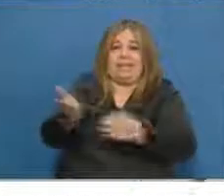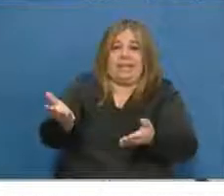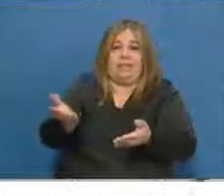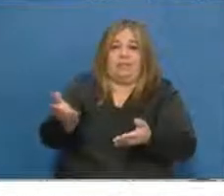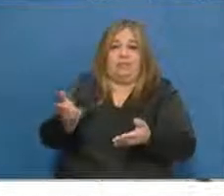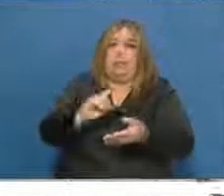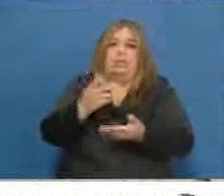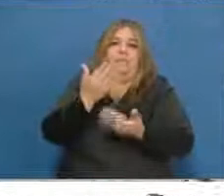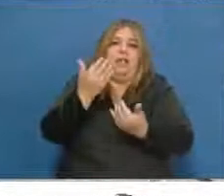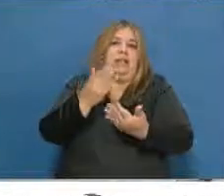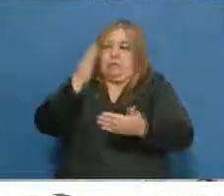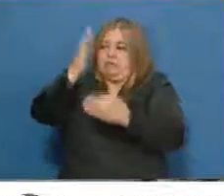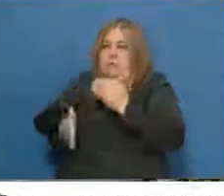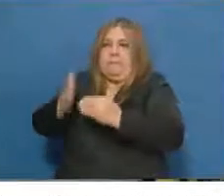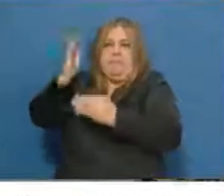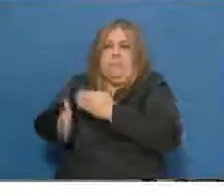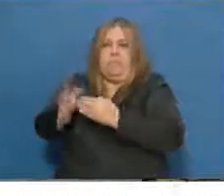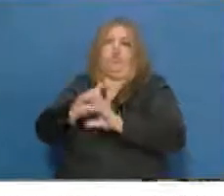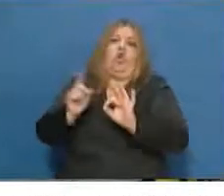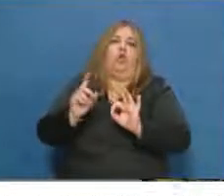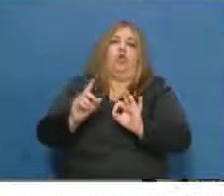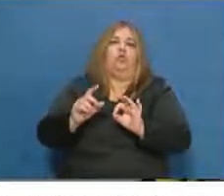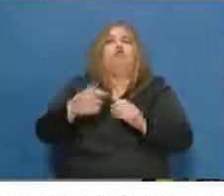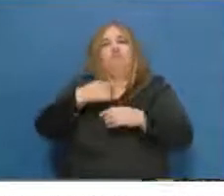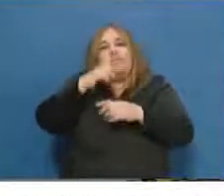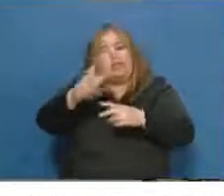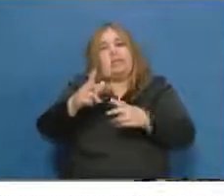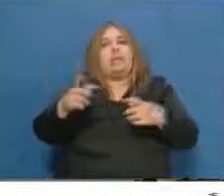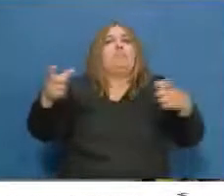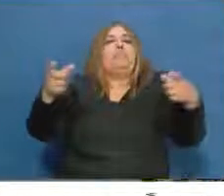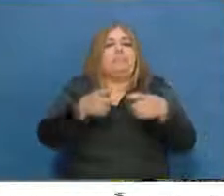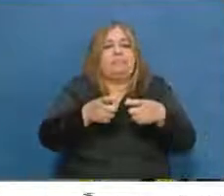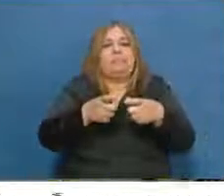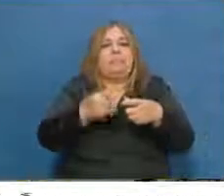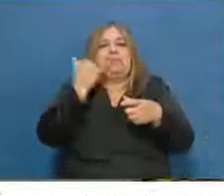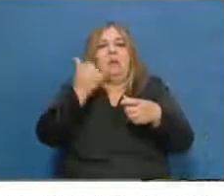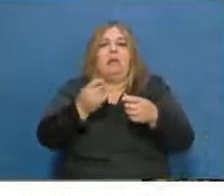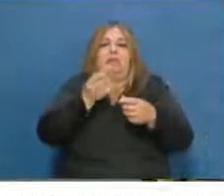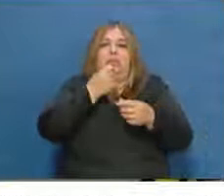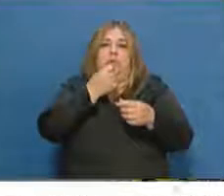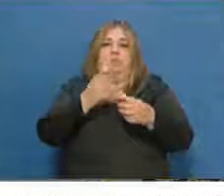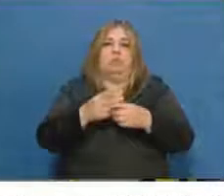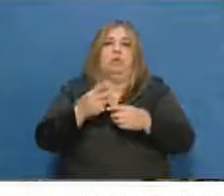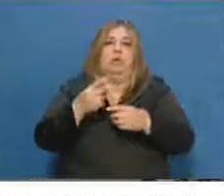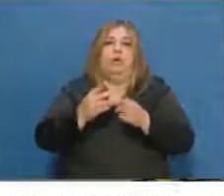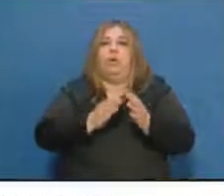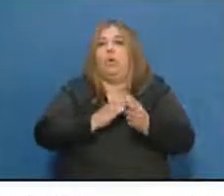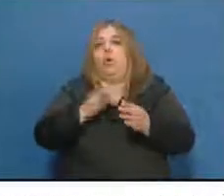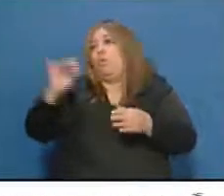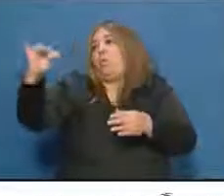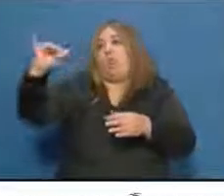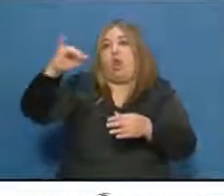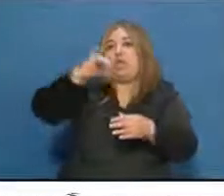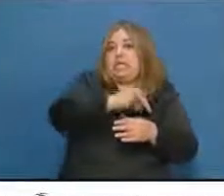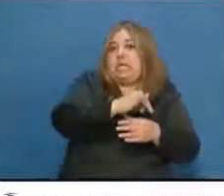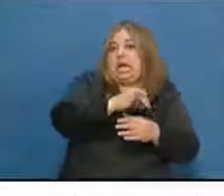una limitación. Al restringir la cantidad de vuelos, como decíamos, no van a haber más de dos de manera simultánea, un arribo y una partida, entonces no tenés